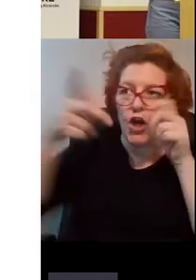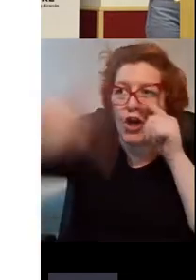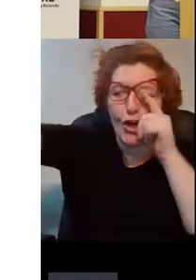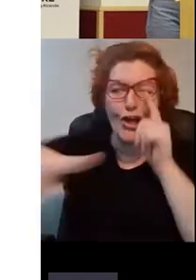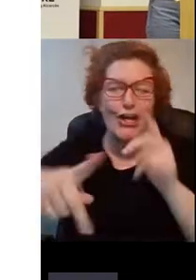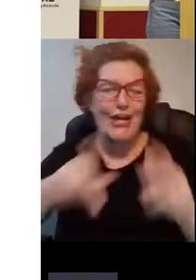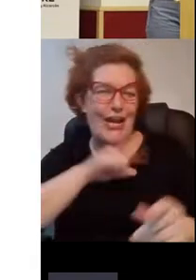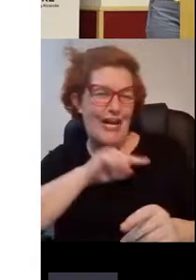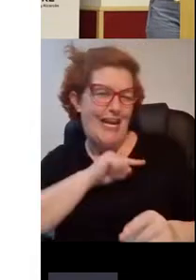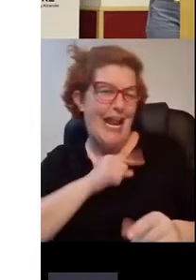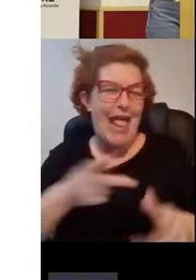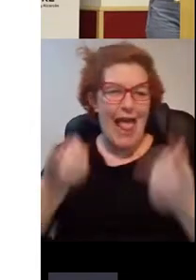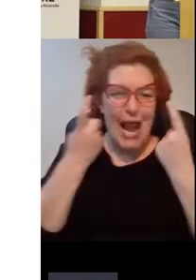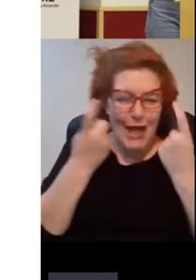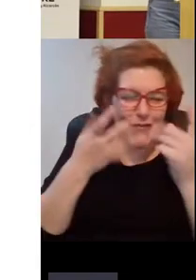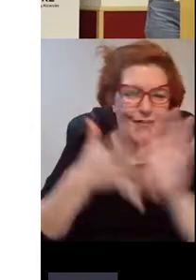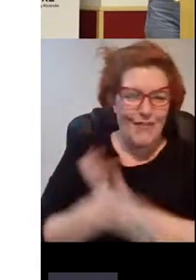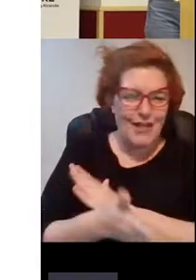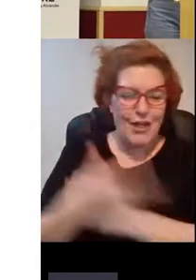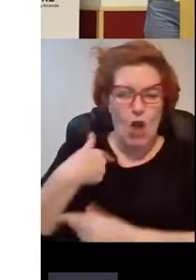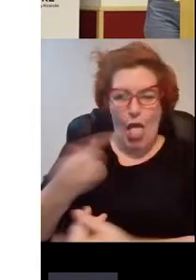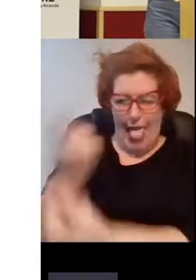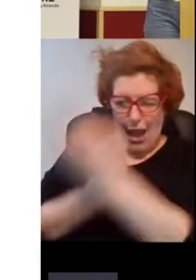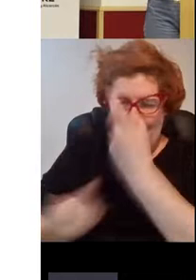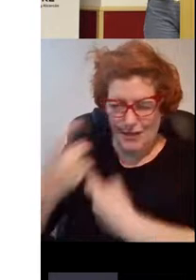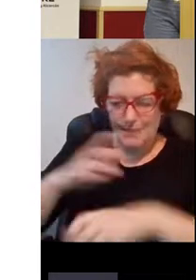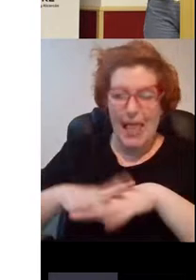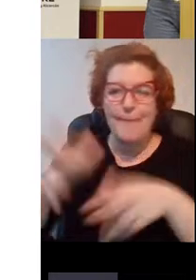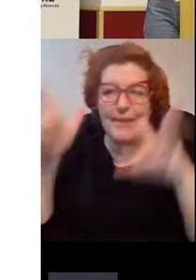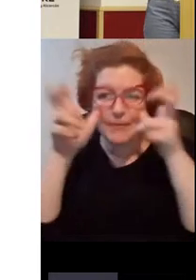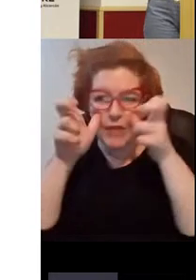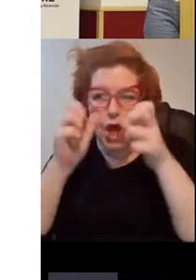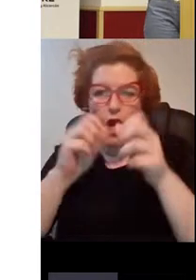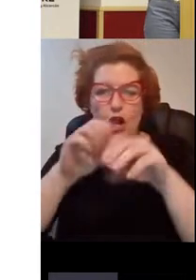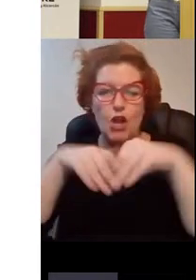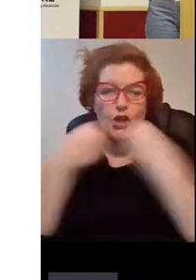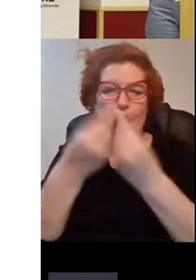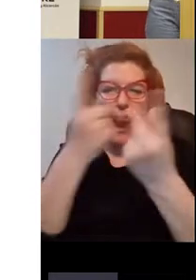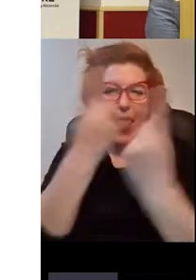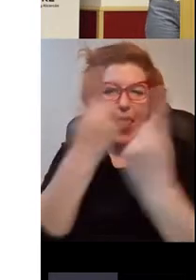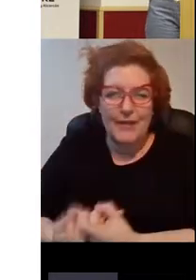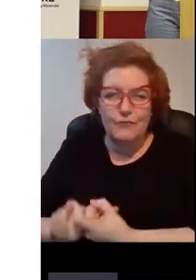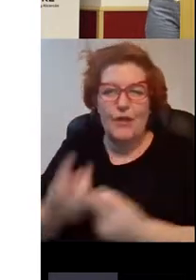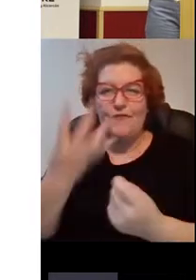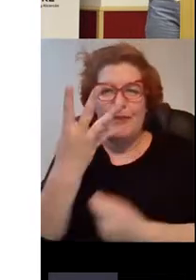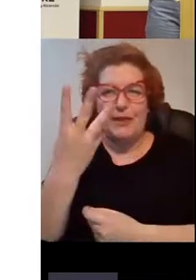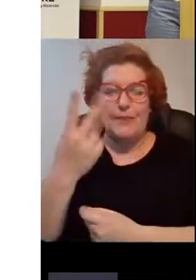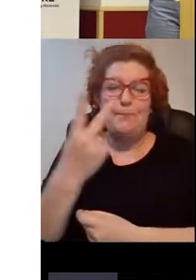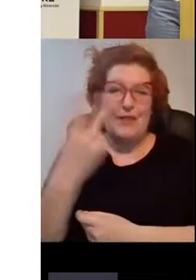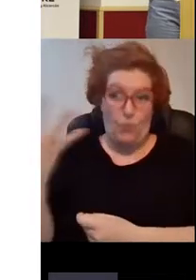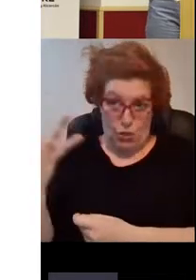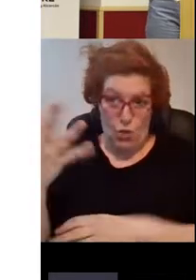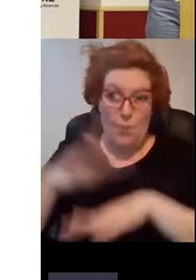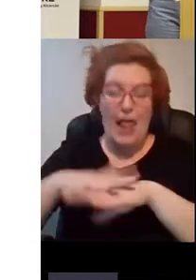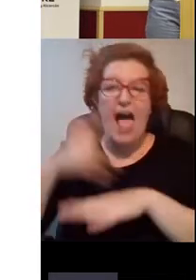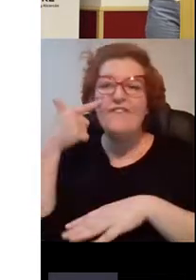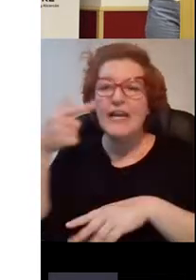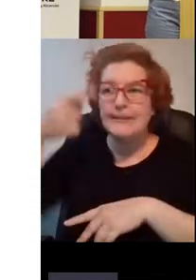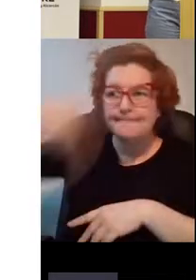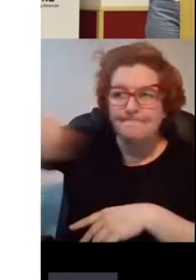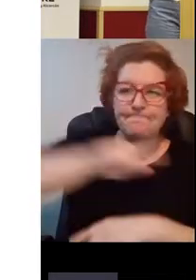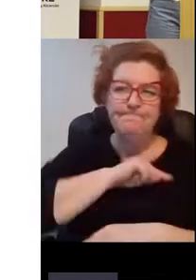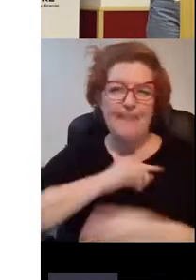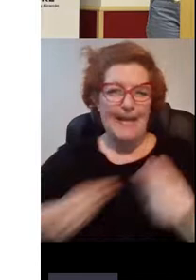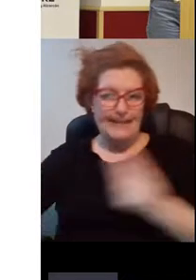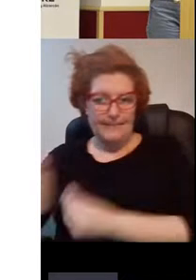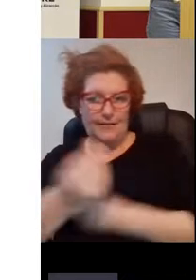alumnos? Les preparamos una encuesta de percepción de 24 preguntas para saber si ellos tenían la sensación de que realmente se les